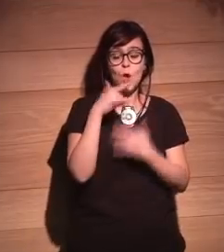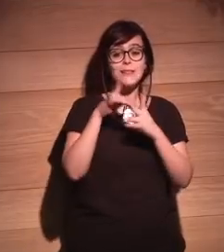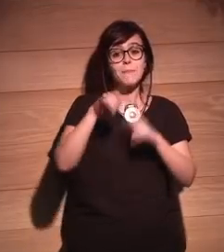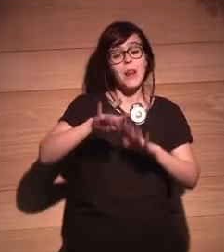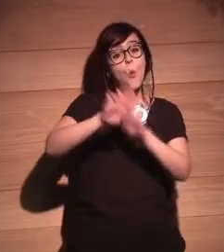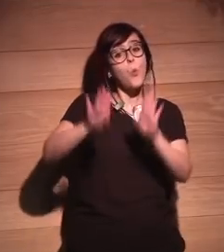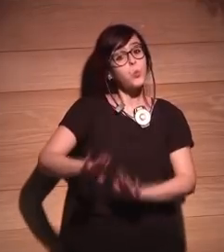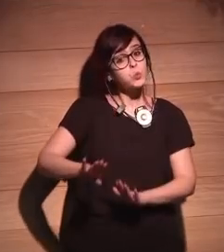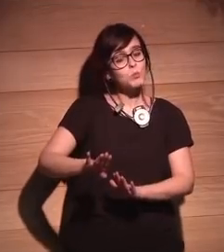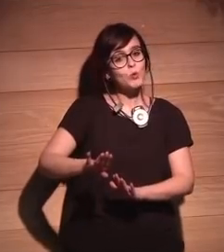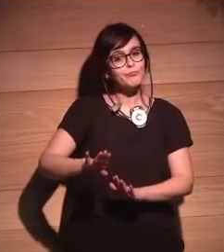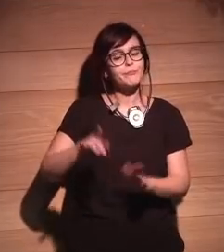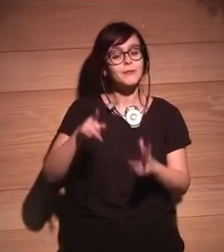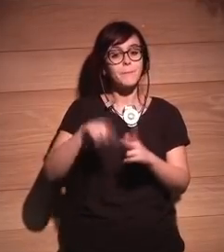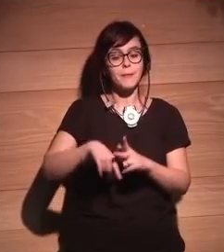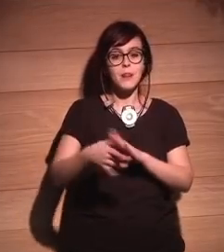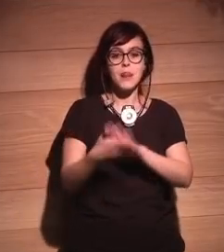Y un último punto,